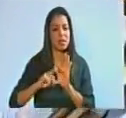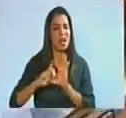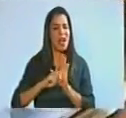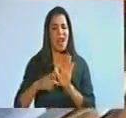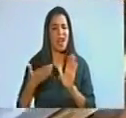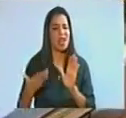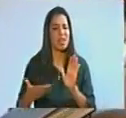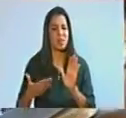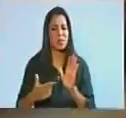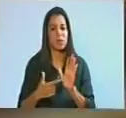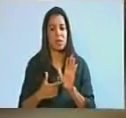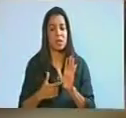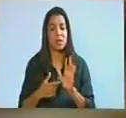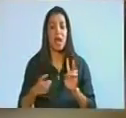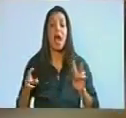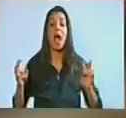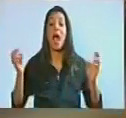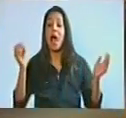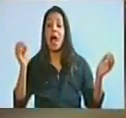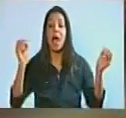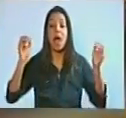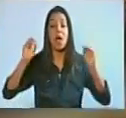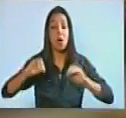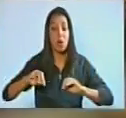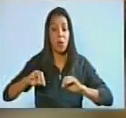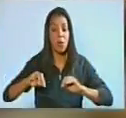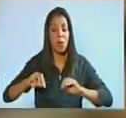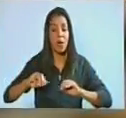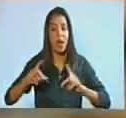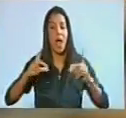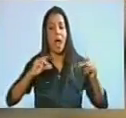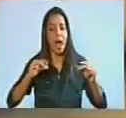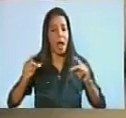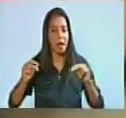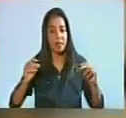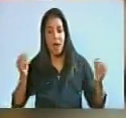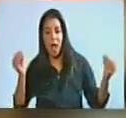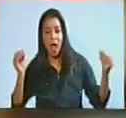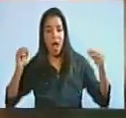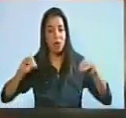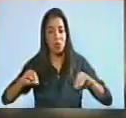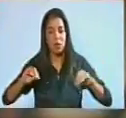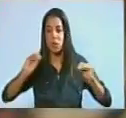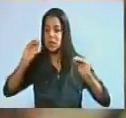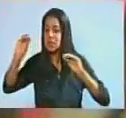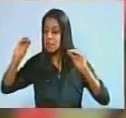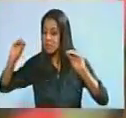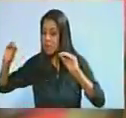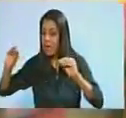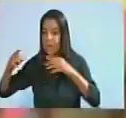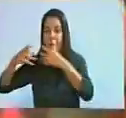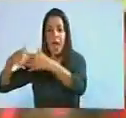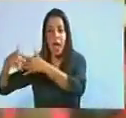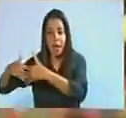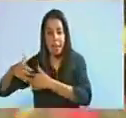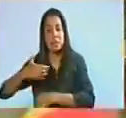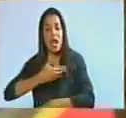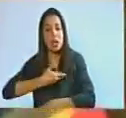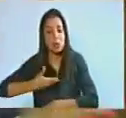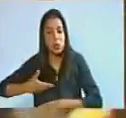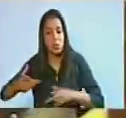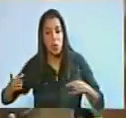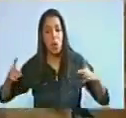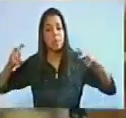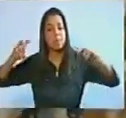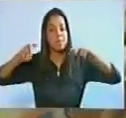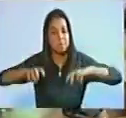lo acordado. Tú vas a sentar contigo y vas a tratar de concientizar